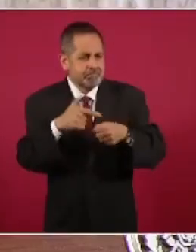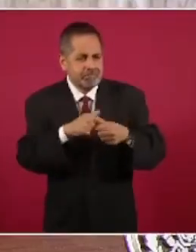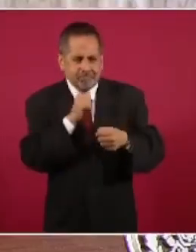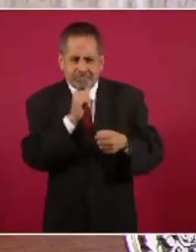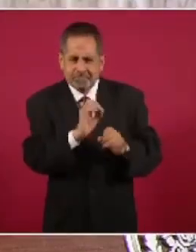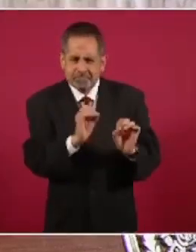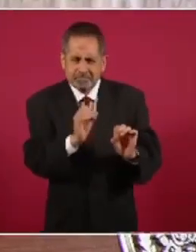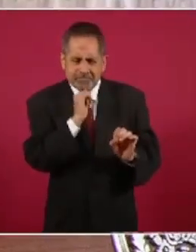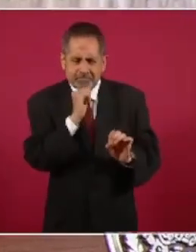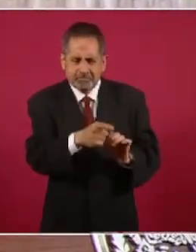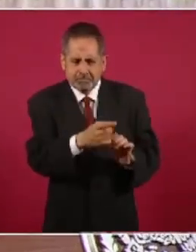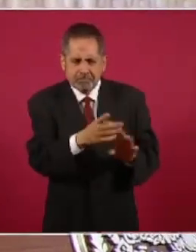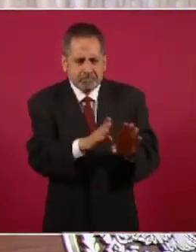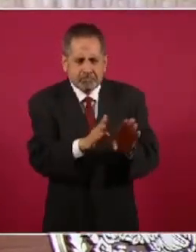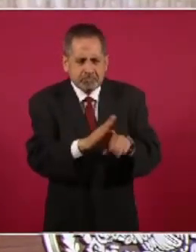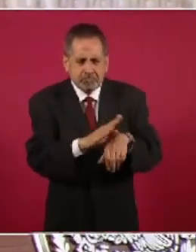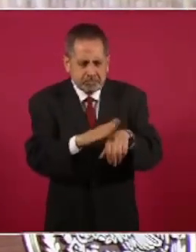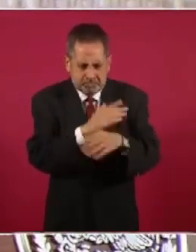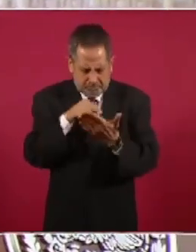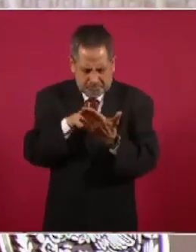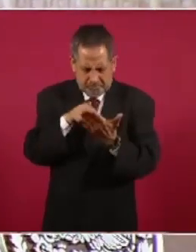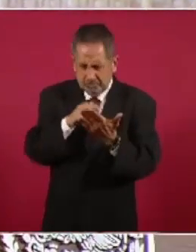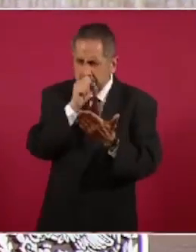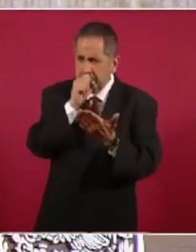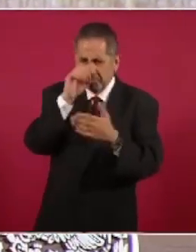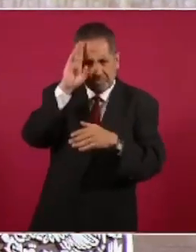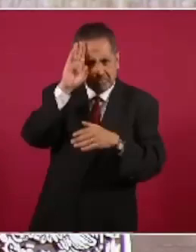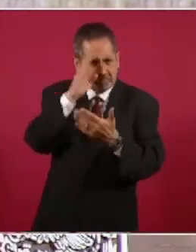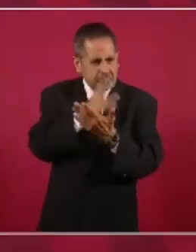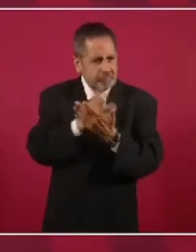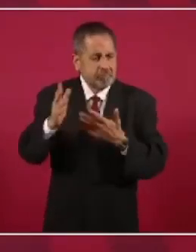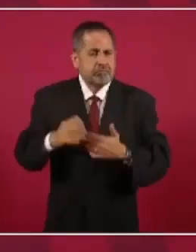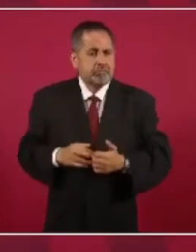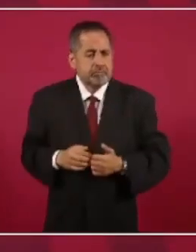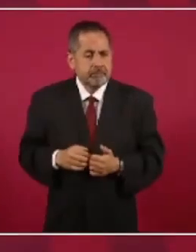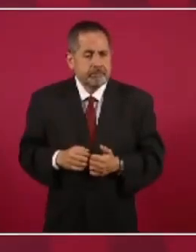ya nos explicaron de que ellos están